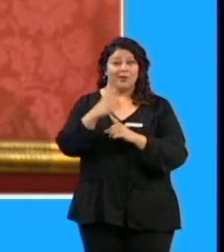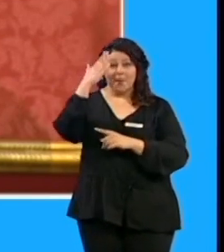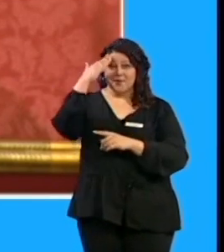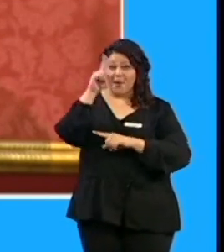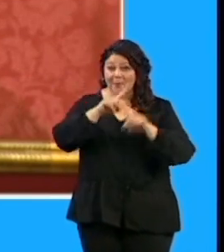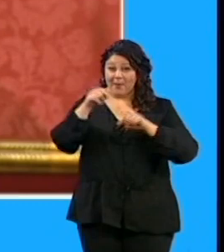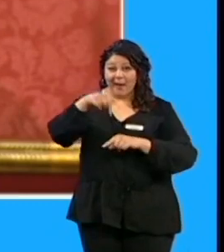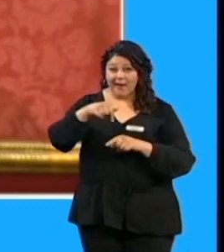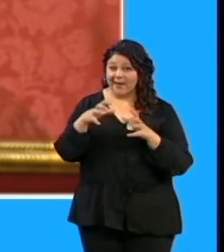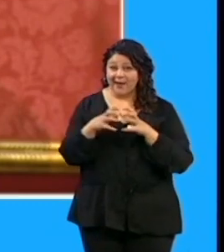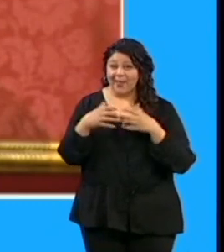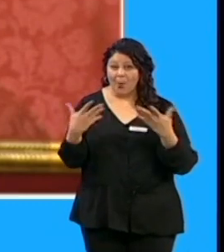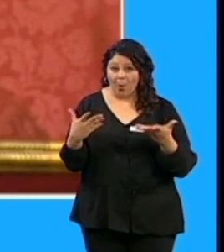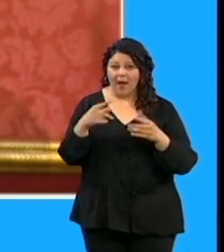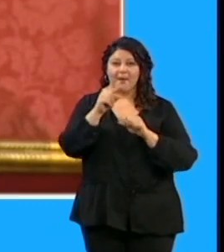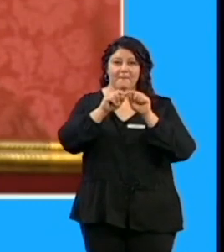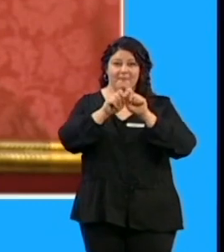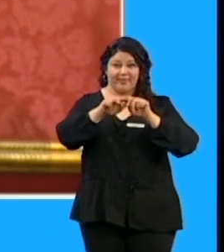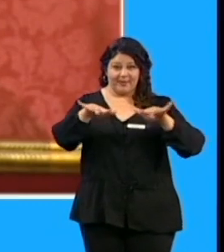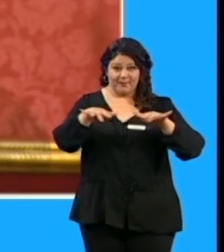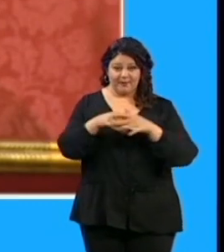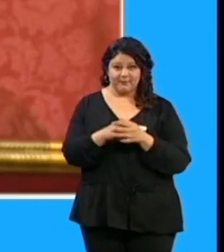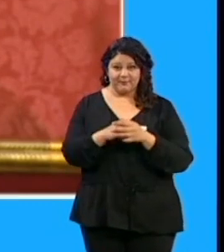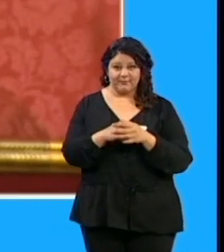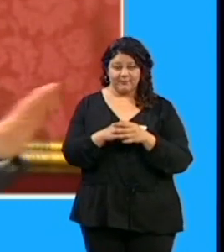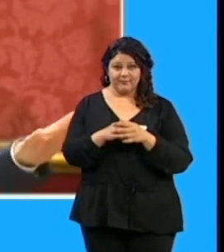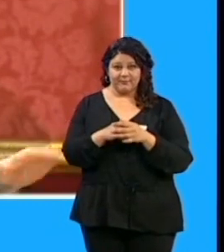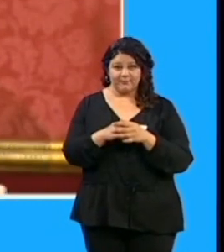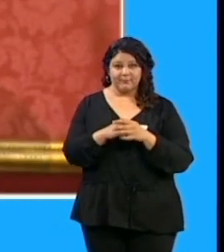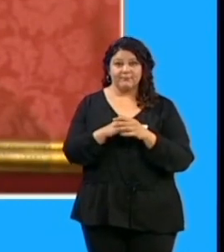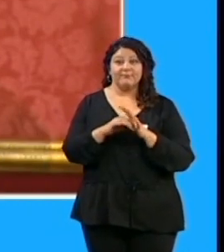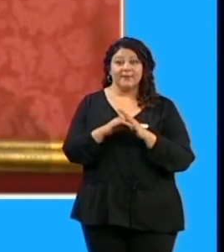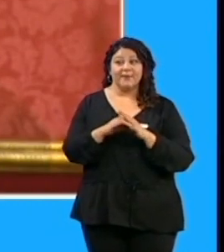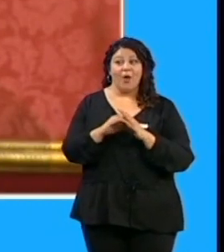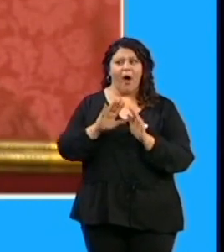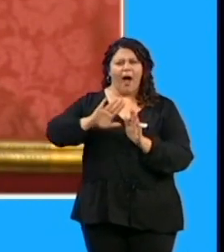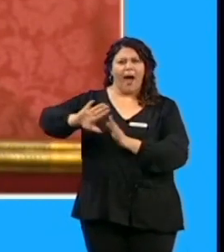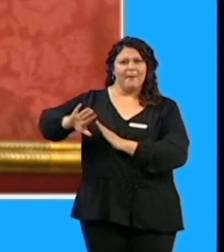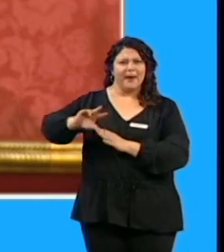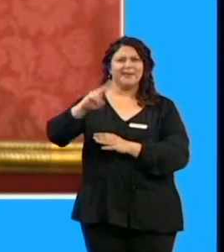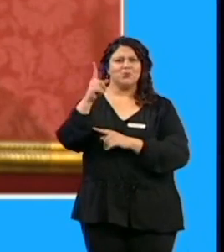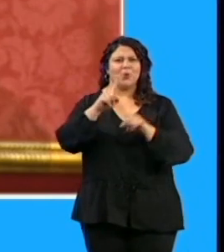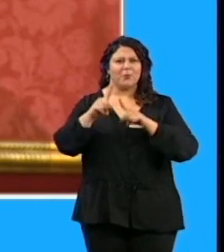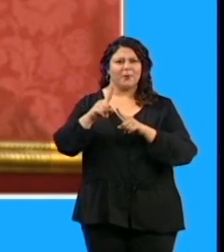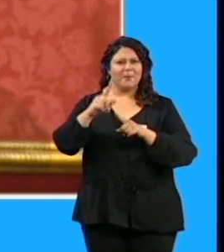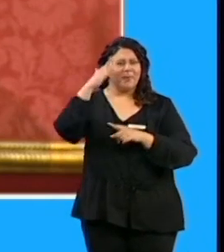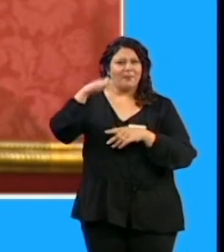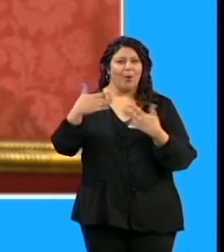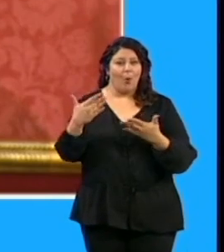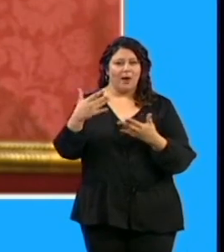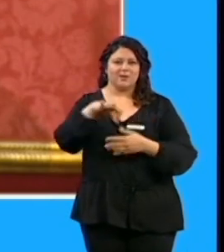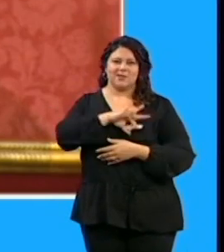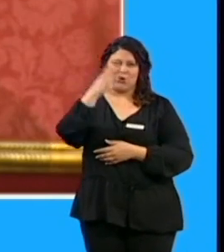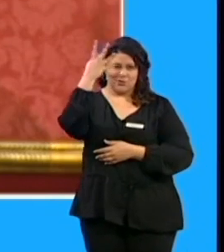ciudad, la pandemia, dejando fuera al segundo de ellos. El señor Salvador. De